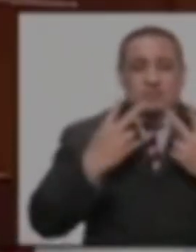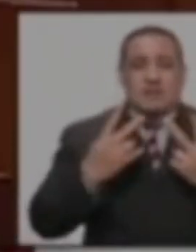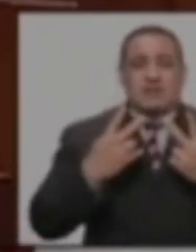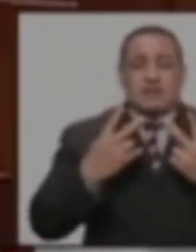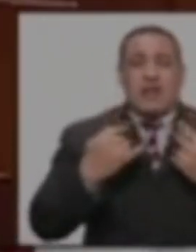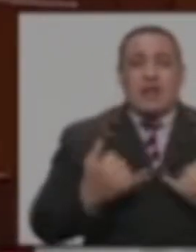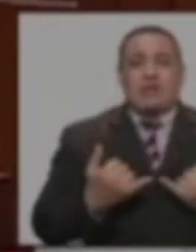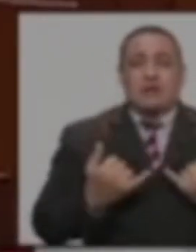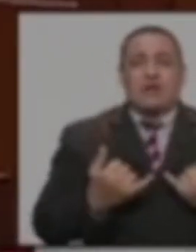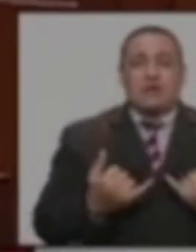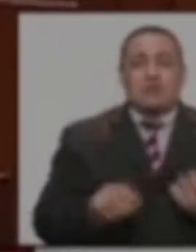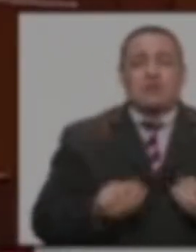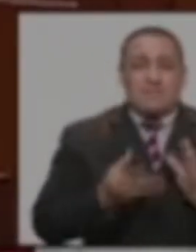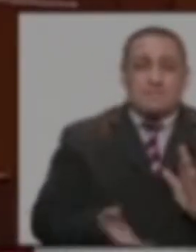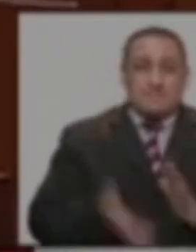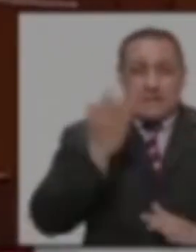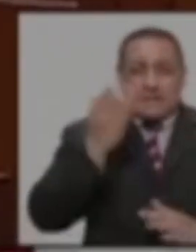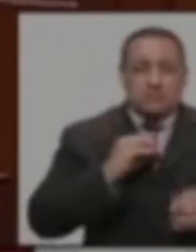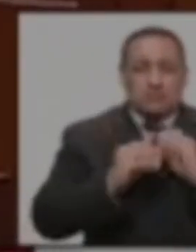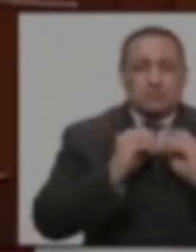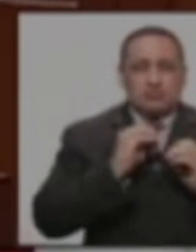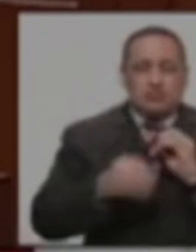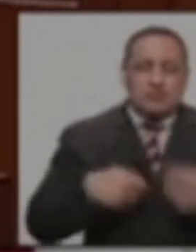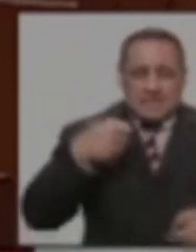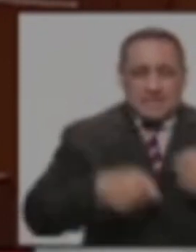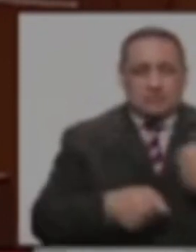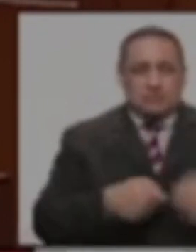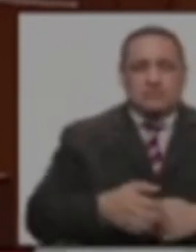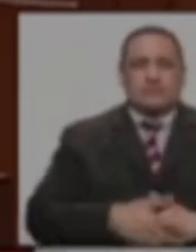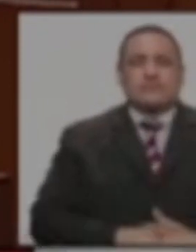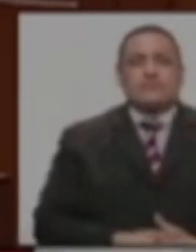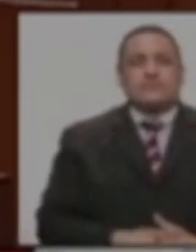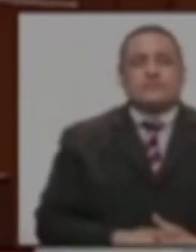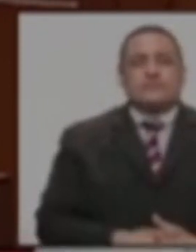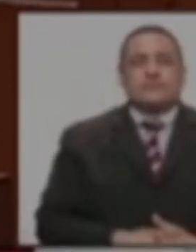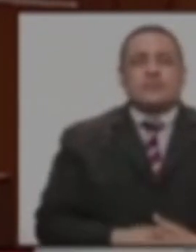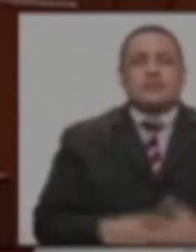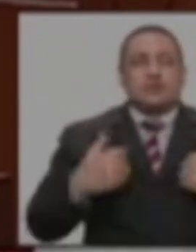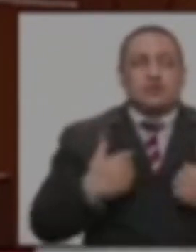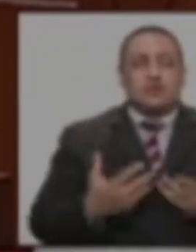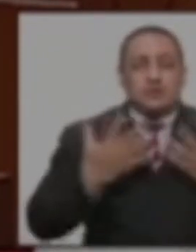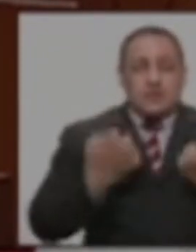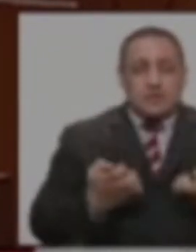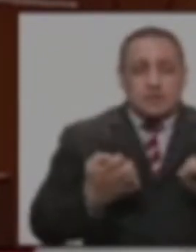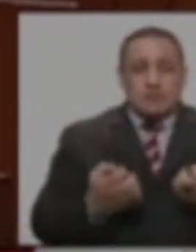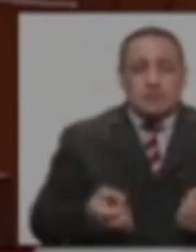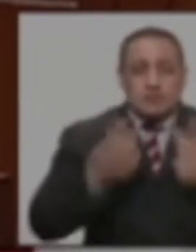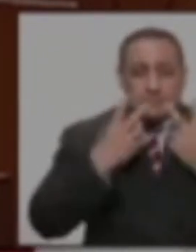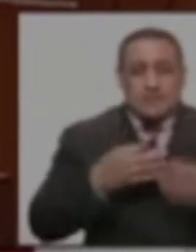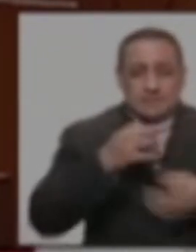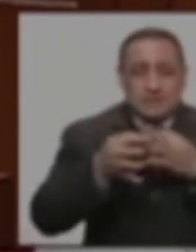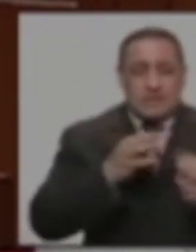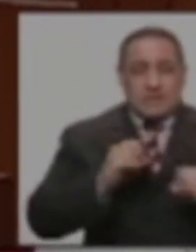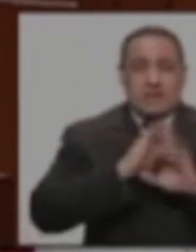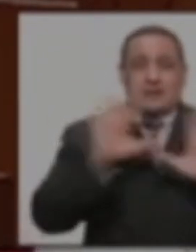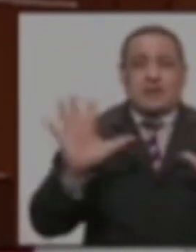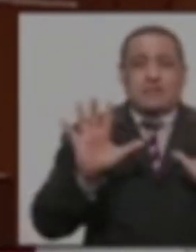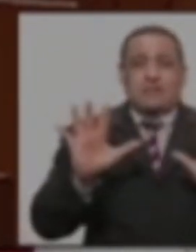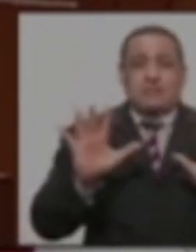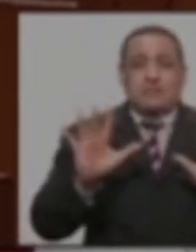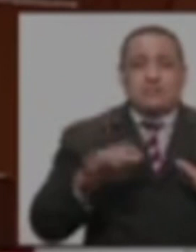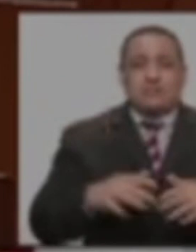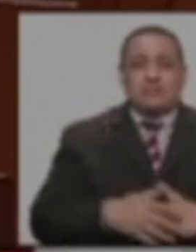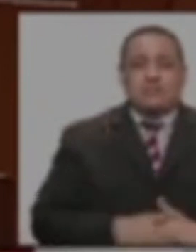genera una mayor recuperación de los ingresos tributarios. Quiero aclarar aquí, explicar aquí